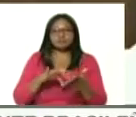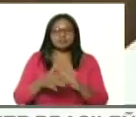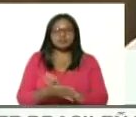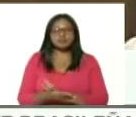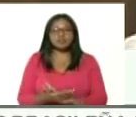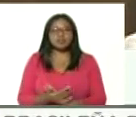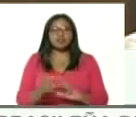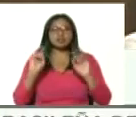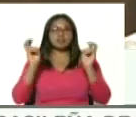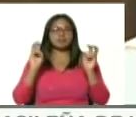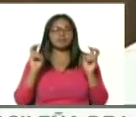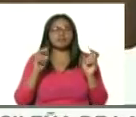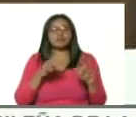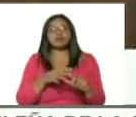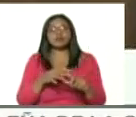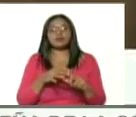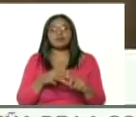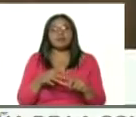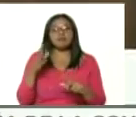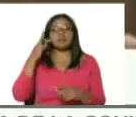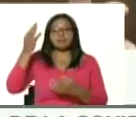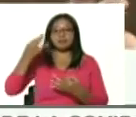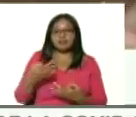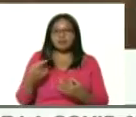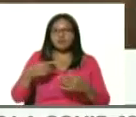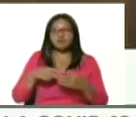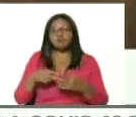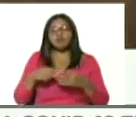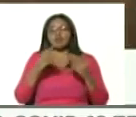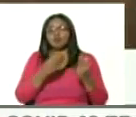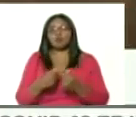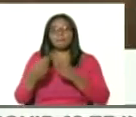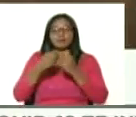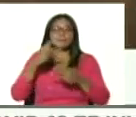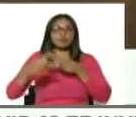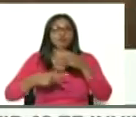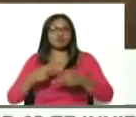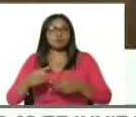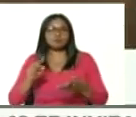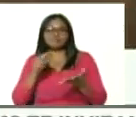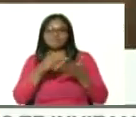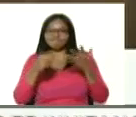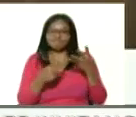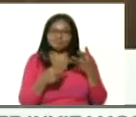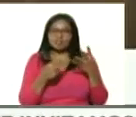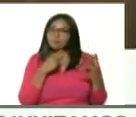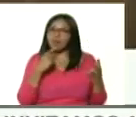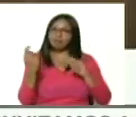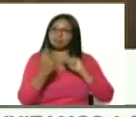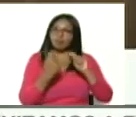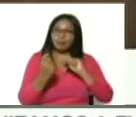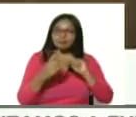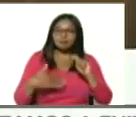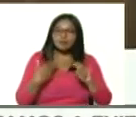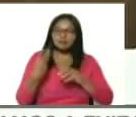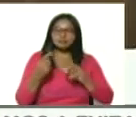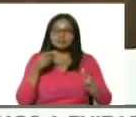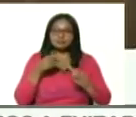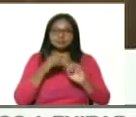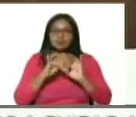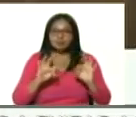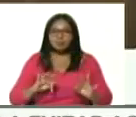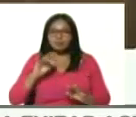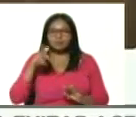tema del ecosocialismo, el tema del feminismo, el tema de la economía productiva, como elementos centrales para el debate y para las grandes definiciones.